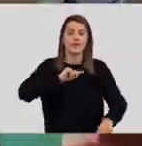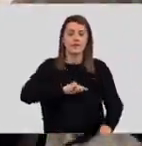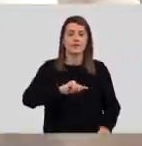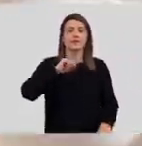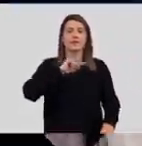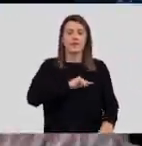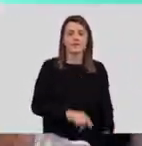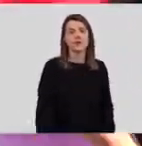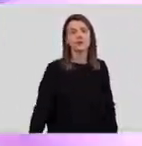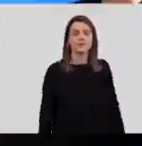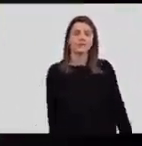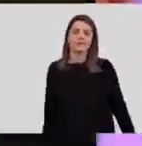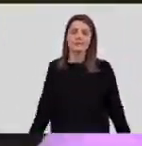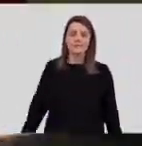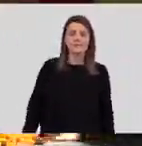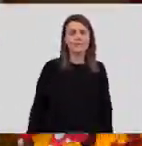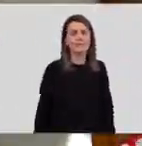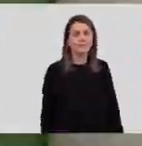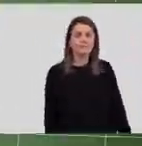que se para el tiempo.